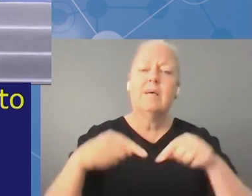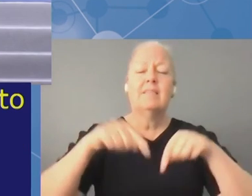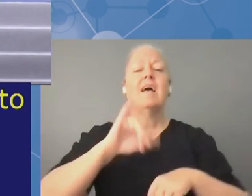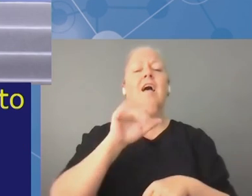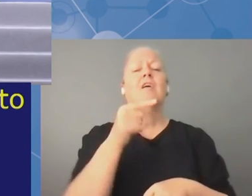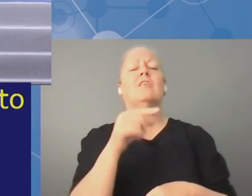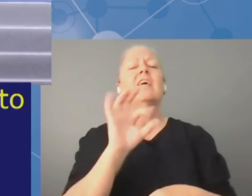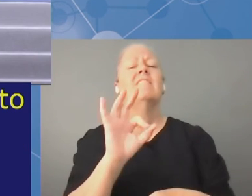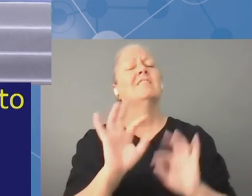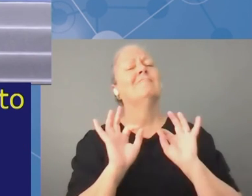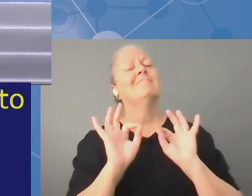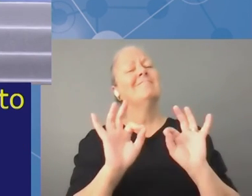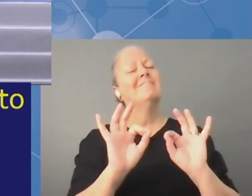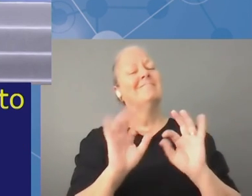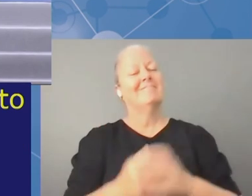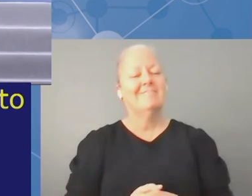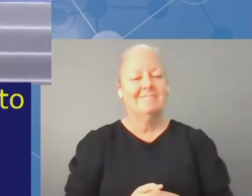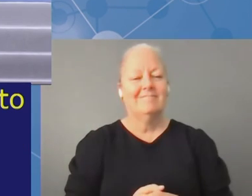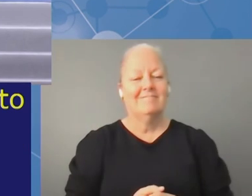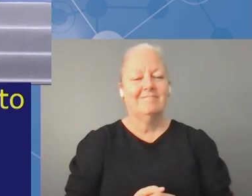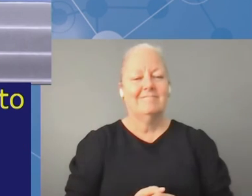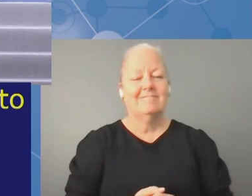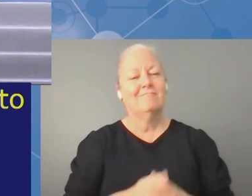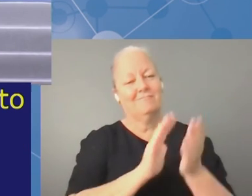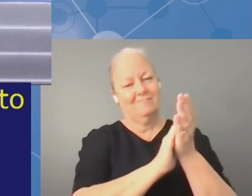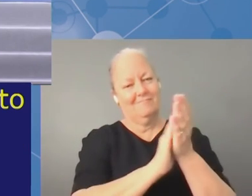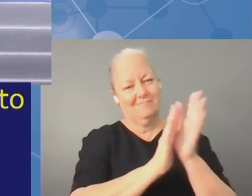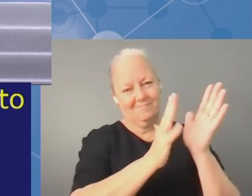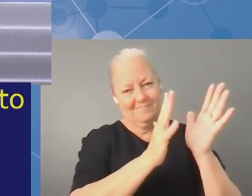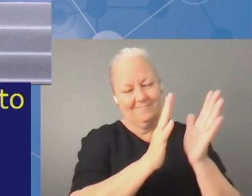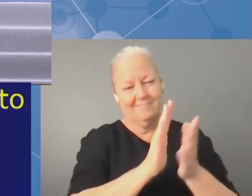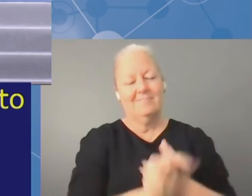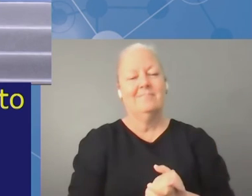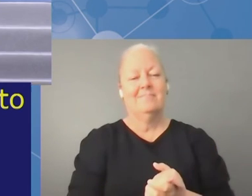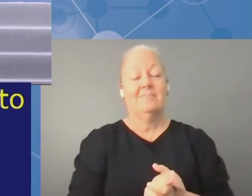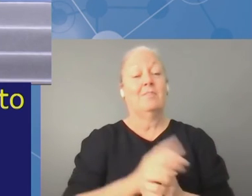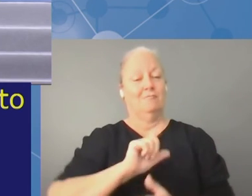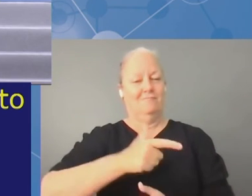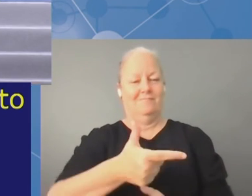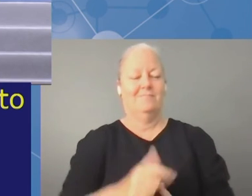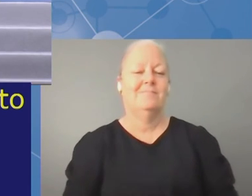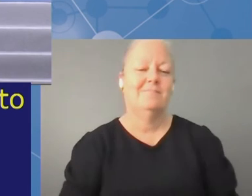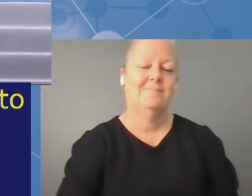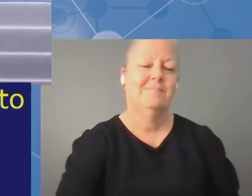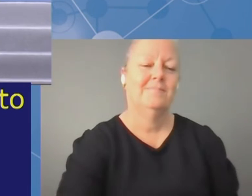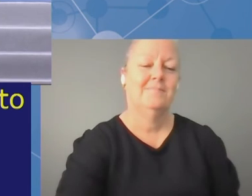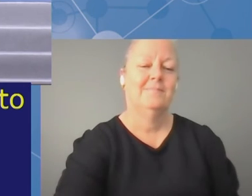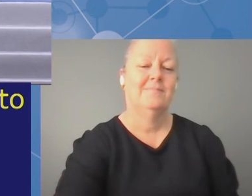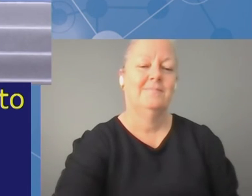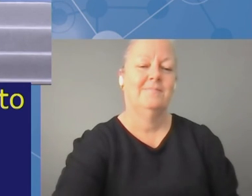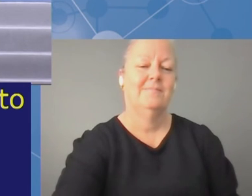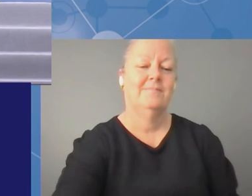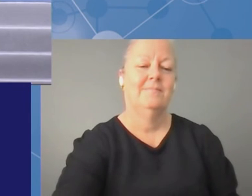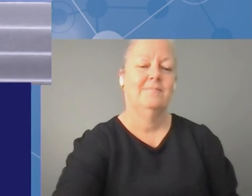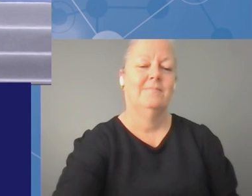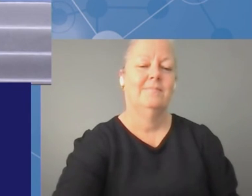Agradezco e invito a la siguiente cumbre para que este tipo de foros sean un lugar de